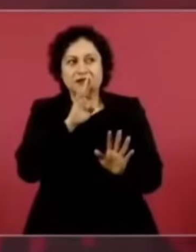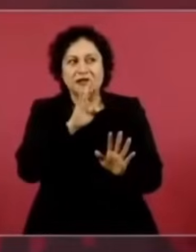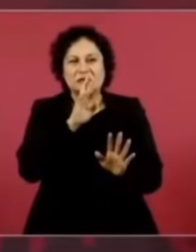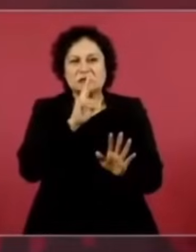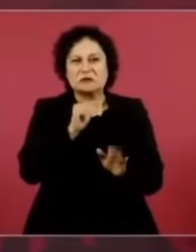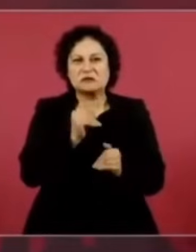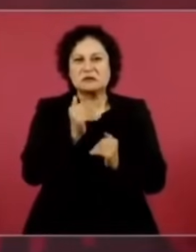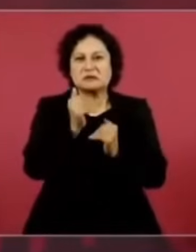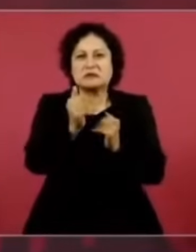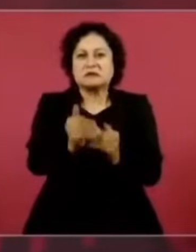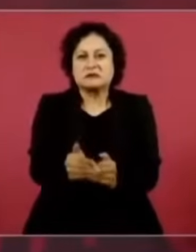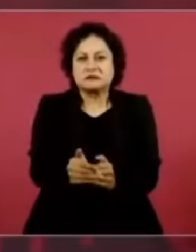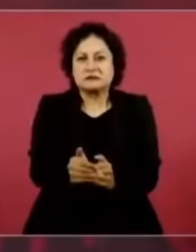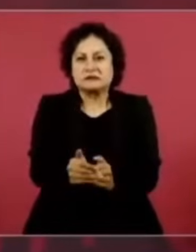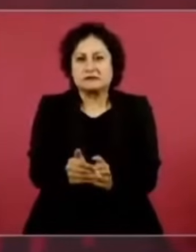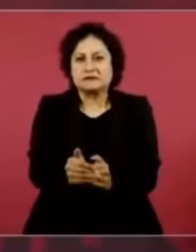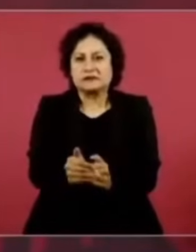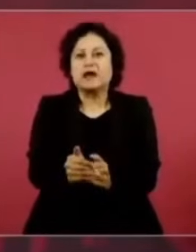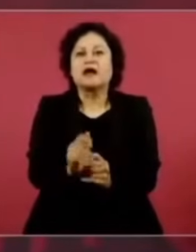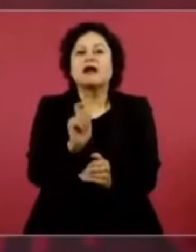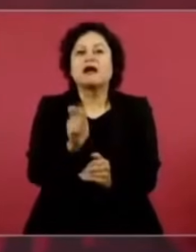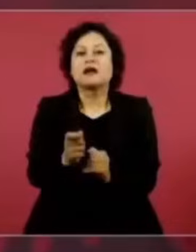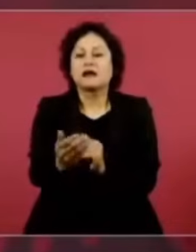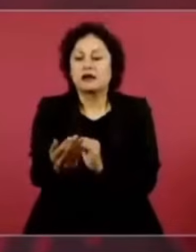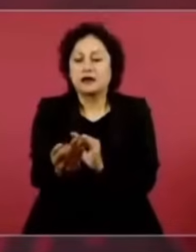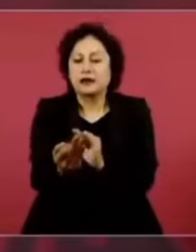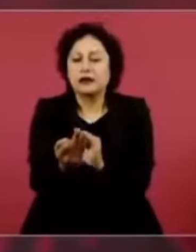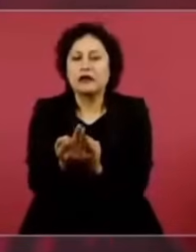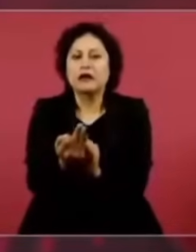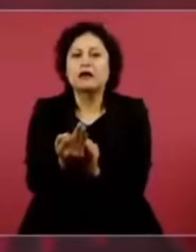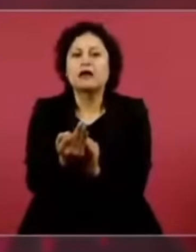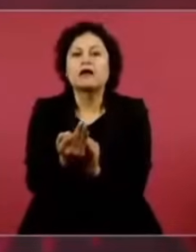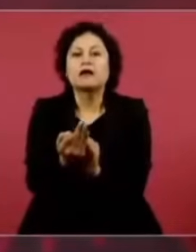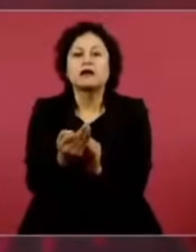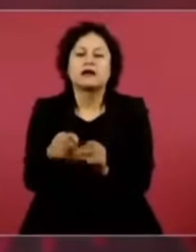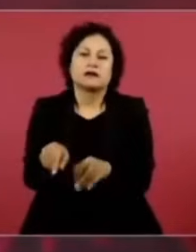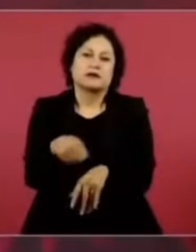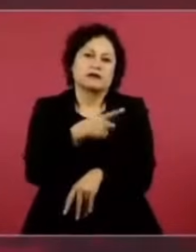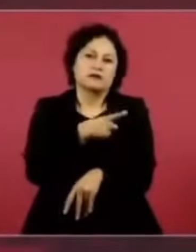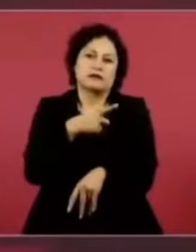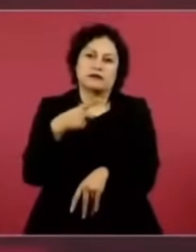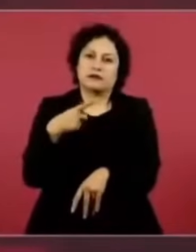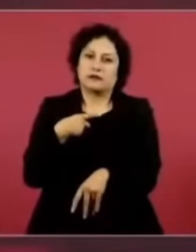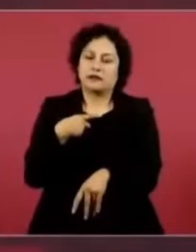para consolidar la operación, porque todo lleva